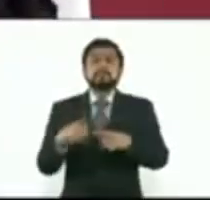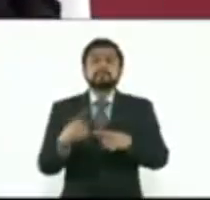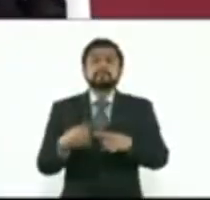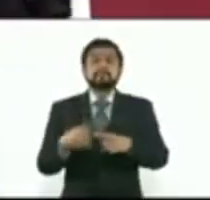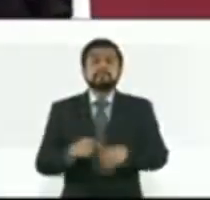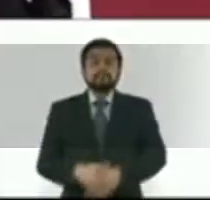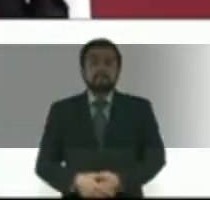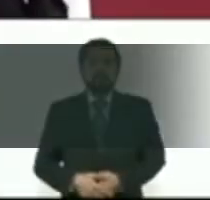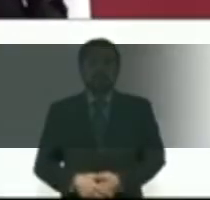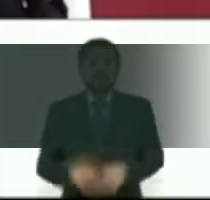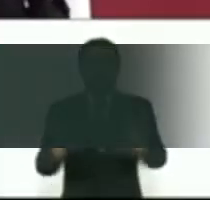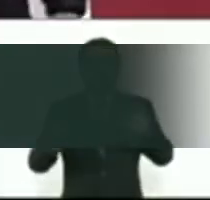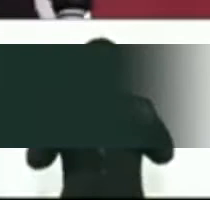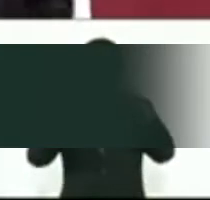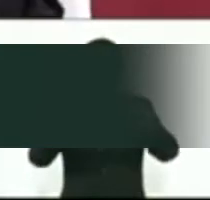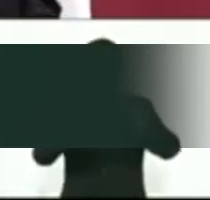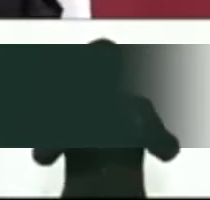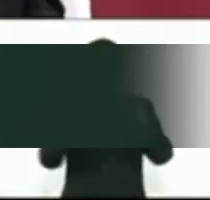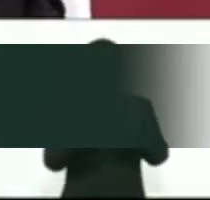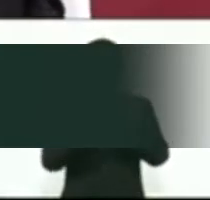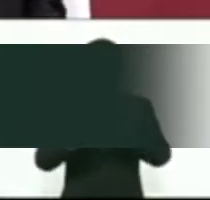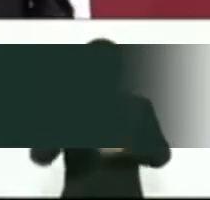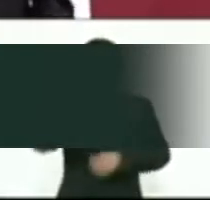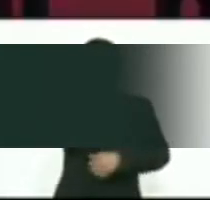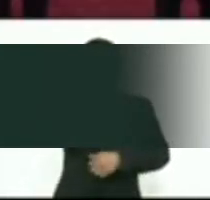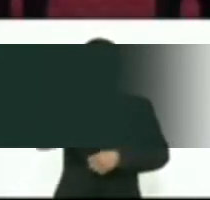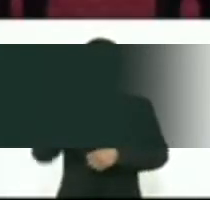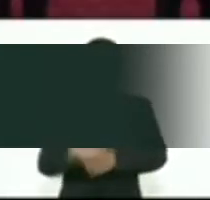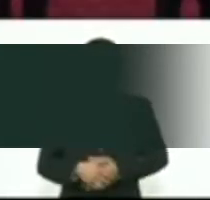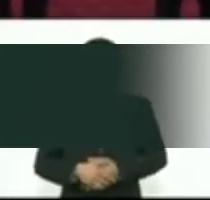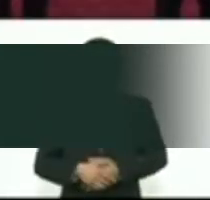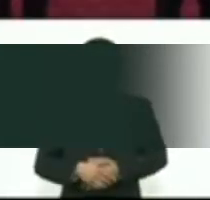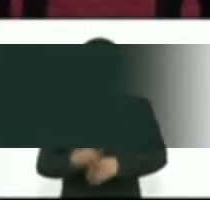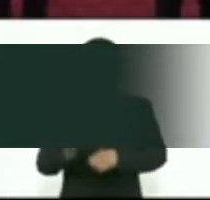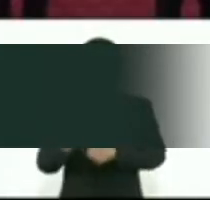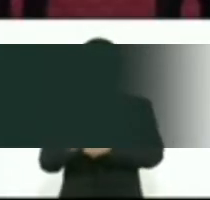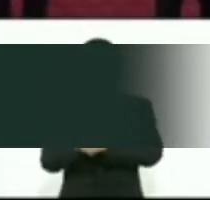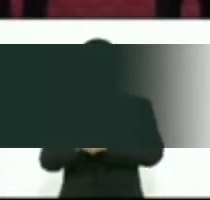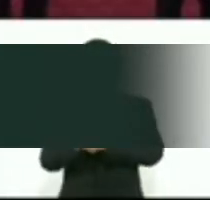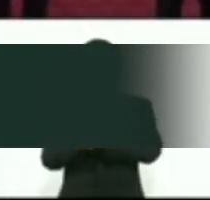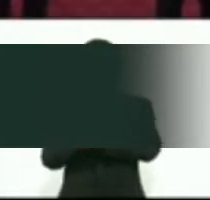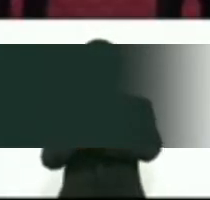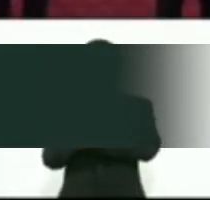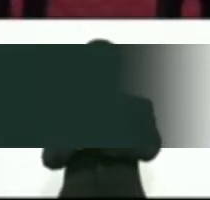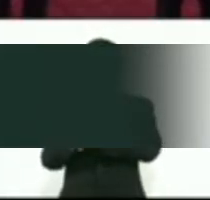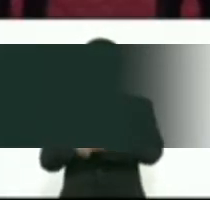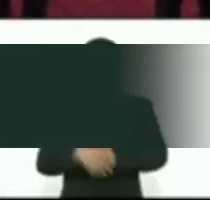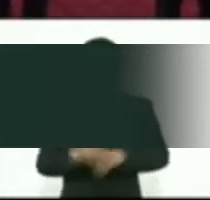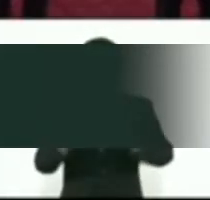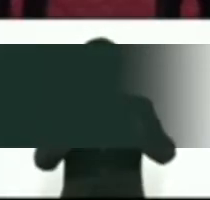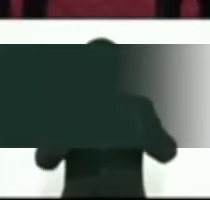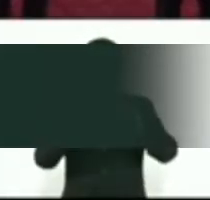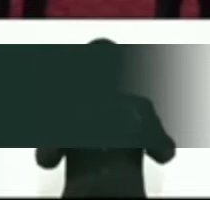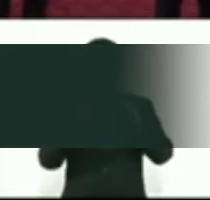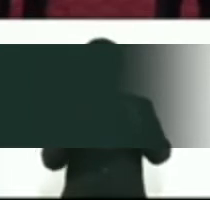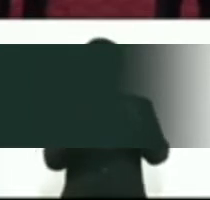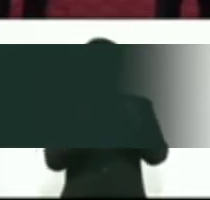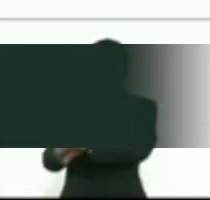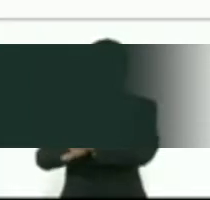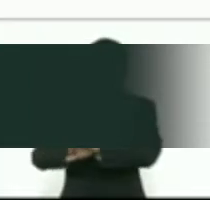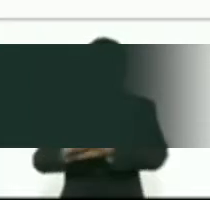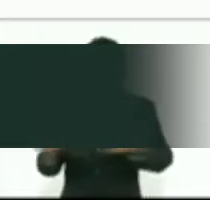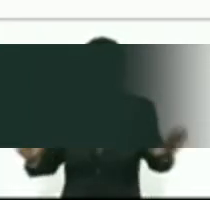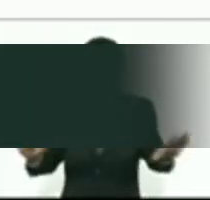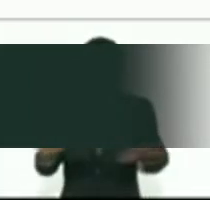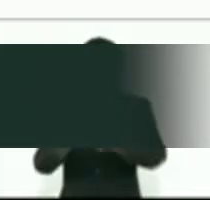La jefa de gobierno, Claudia Sheinbaum, encabezó la firma de un convenio de colaboración con las Asociaciones Mexicana de Distribuidores de Automotores, AC,